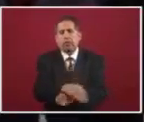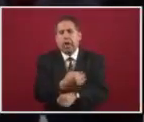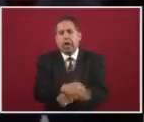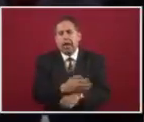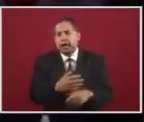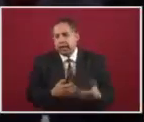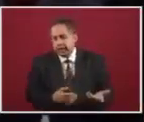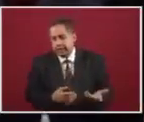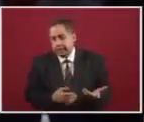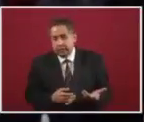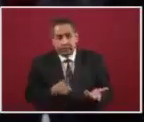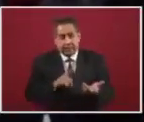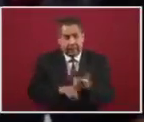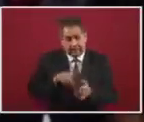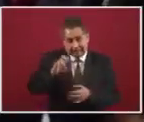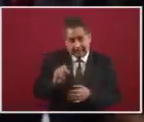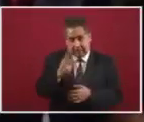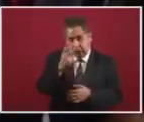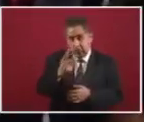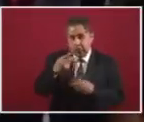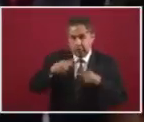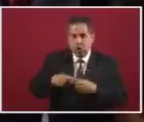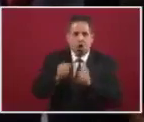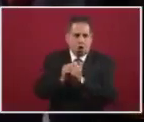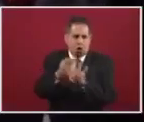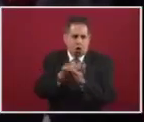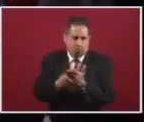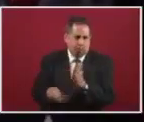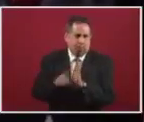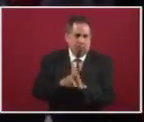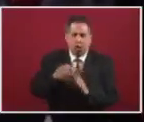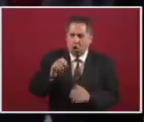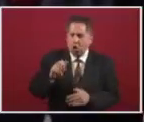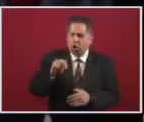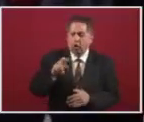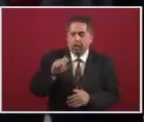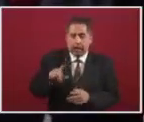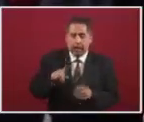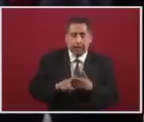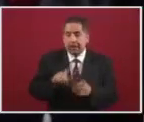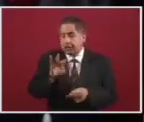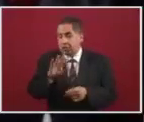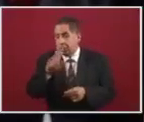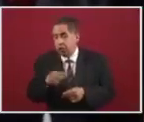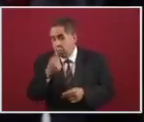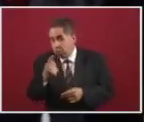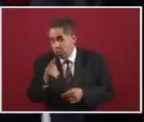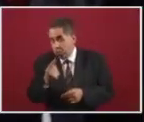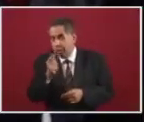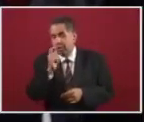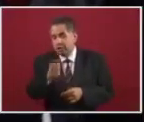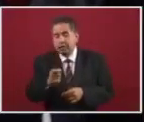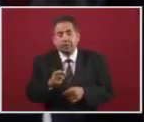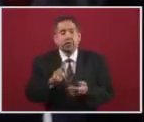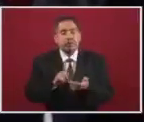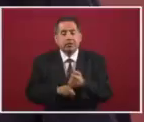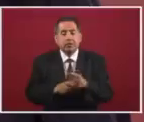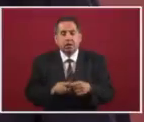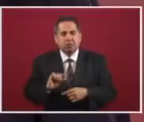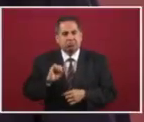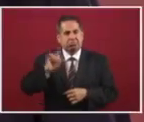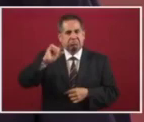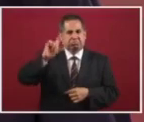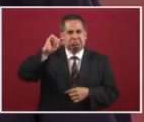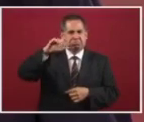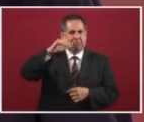De los 62 funcionarios que tenía de base el Coneval, 51, presidente, eran altos